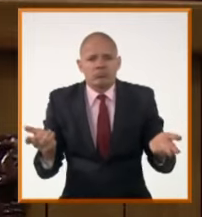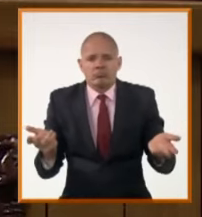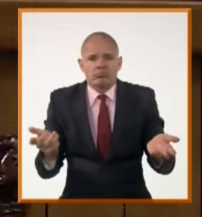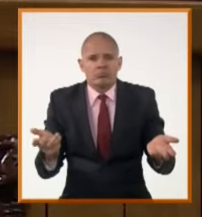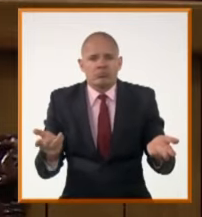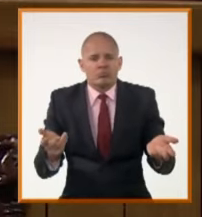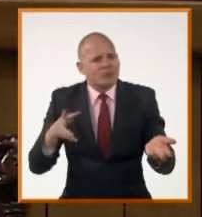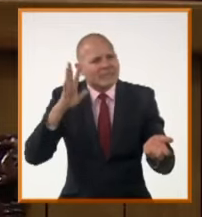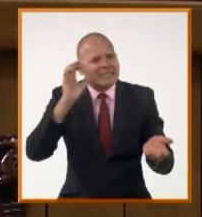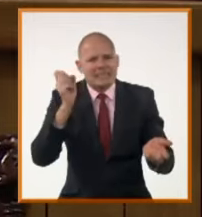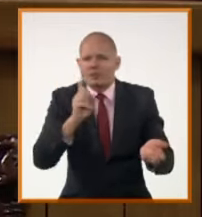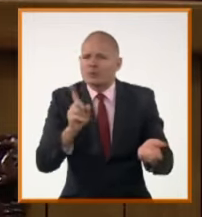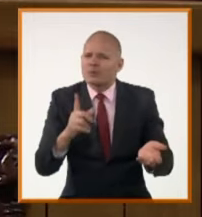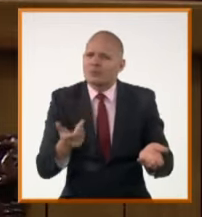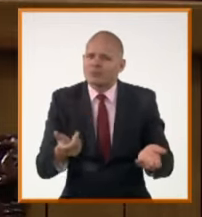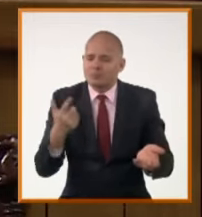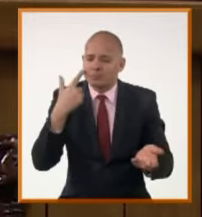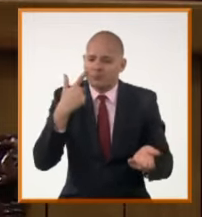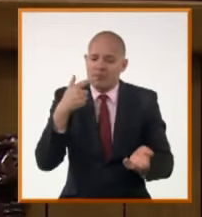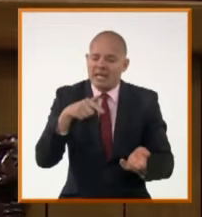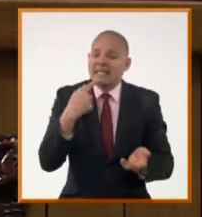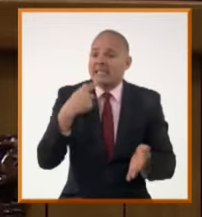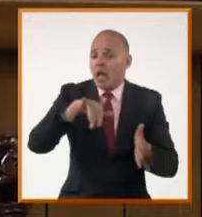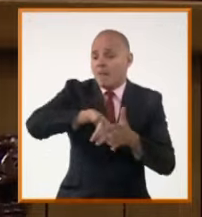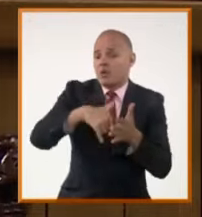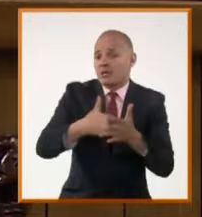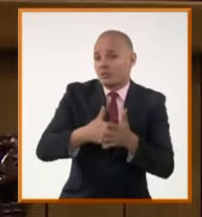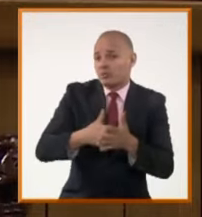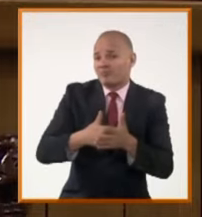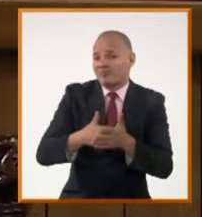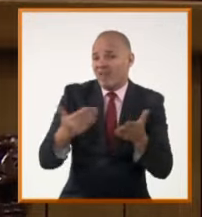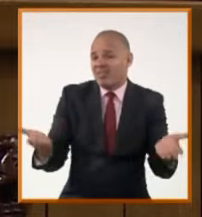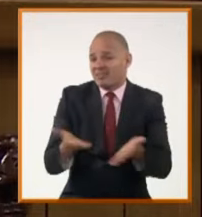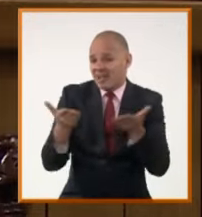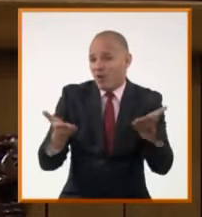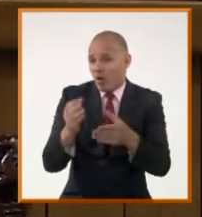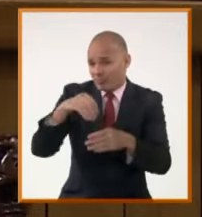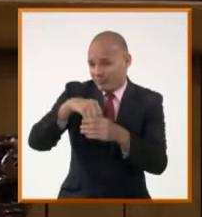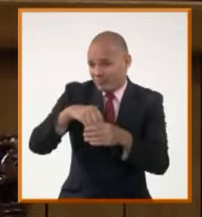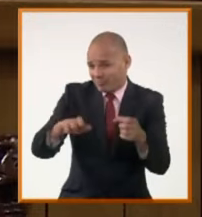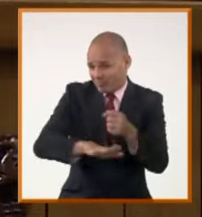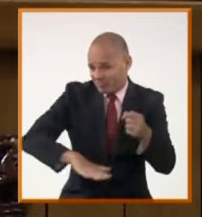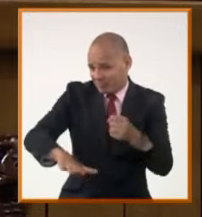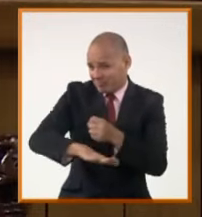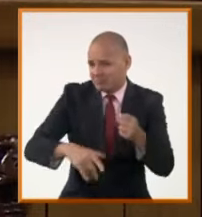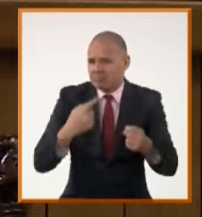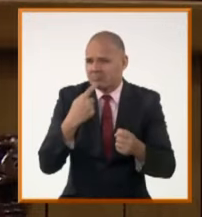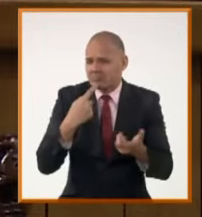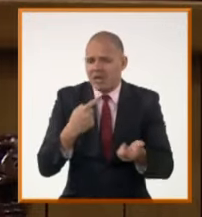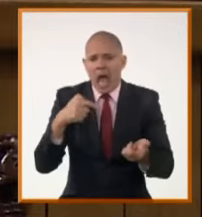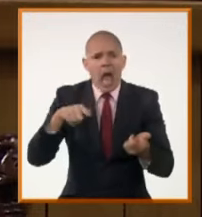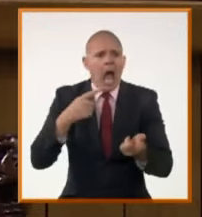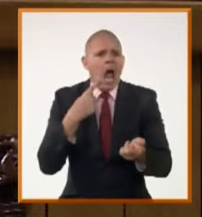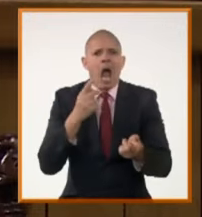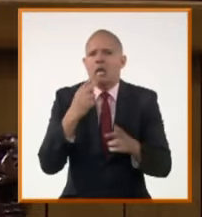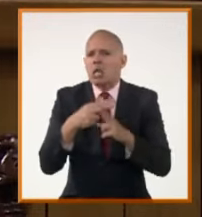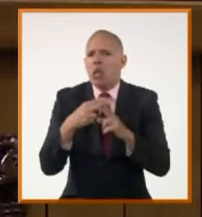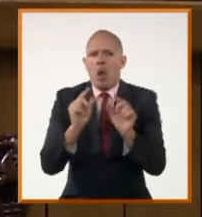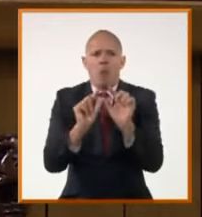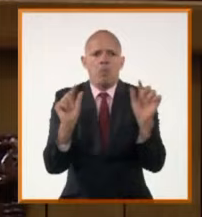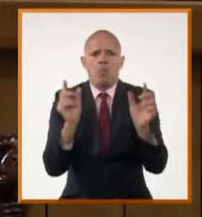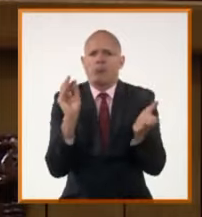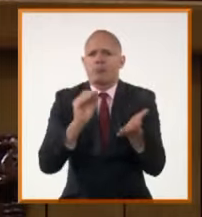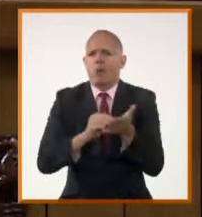gestión, como es los proyectos de desarrollo local. Y ya le llamamos proyecto de desarrollo local a cualquier cosa. Hay quien